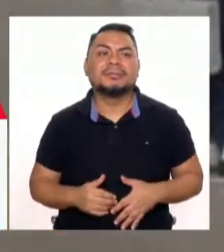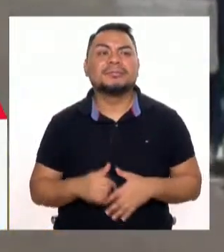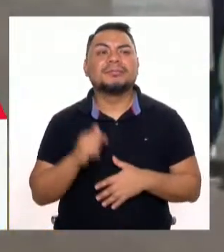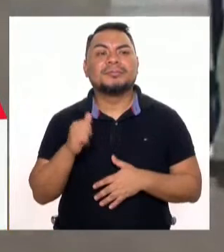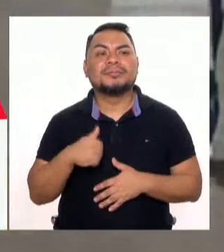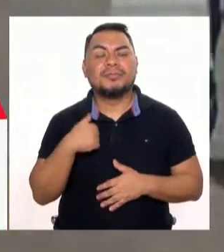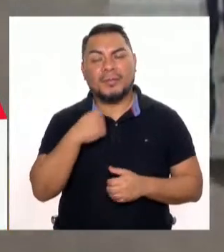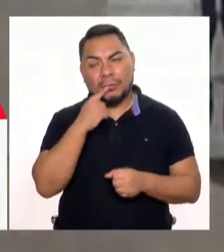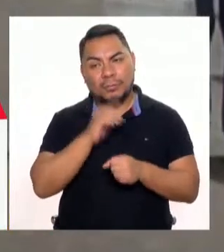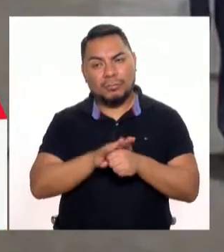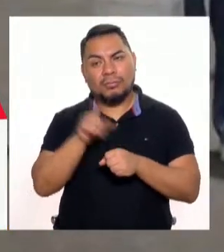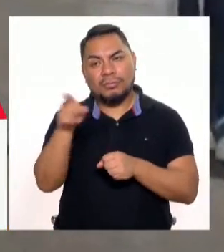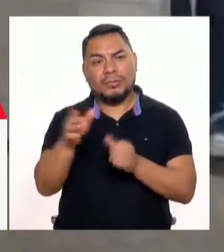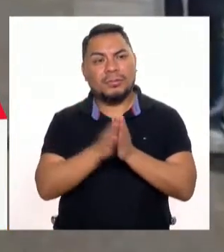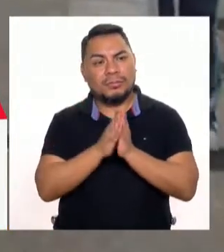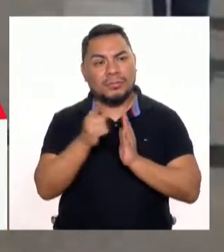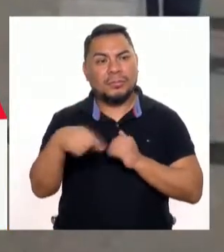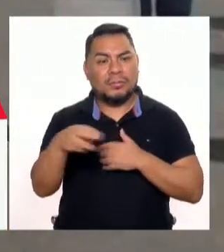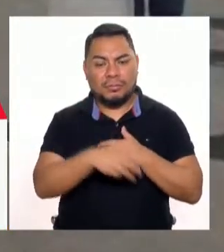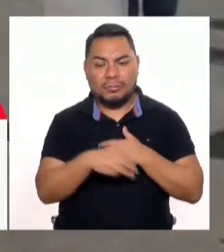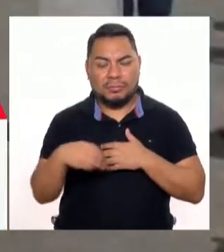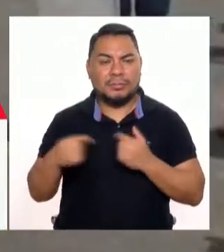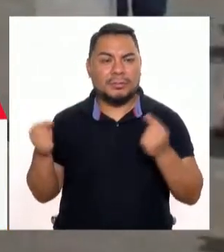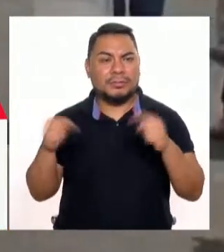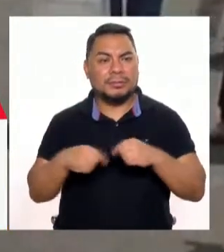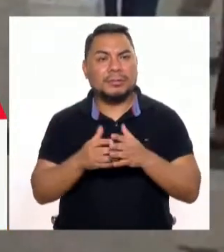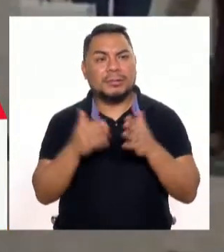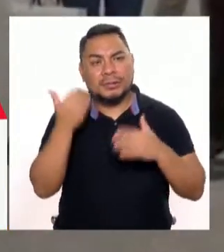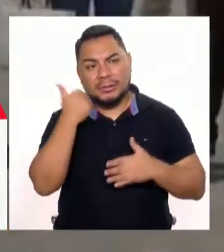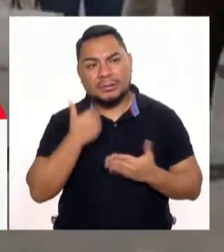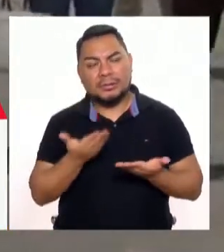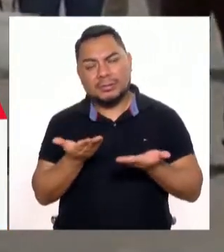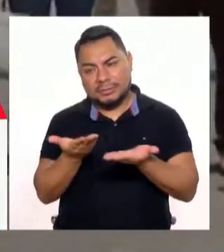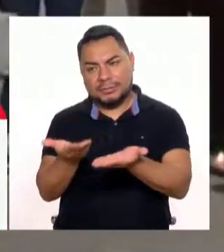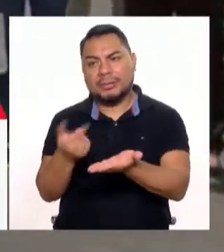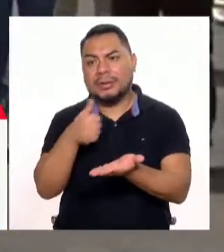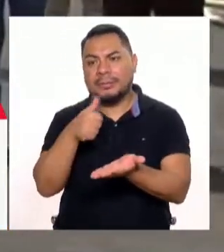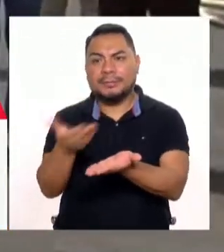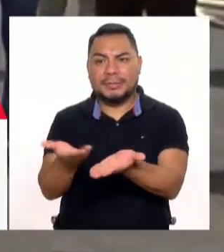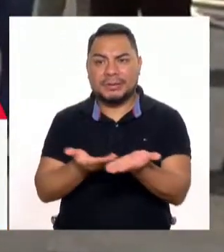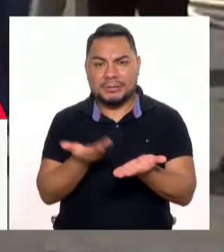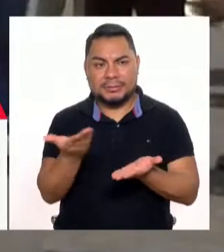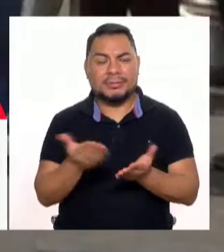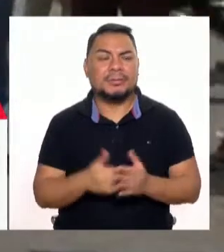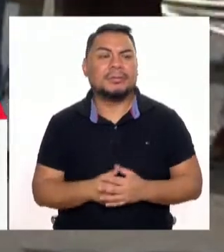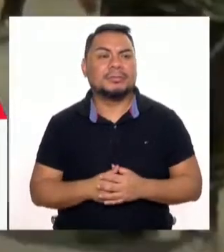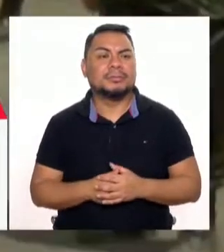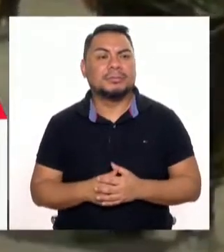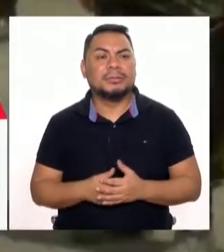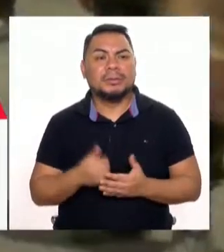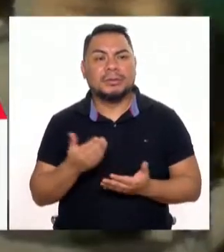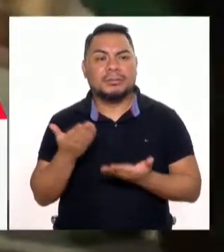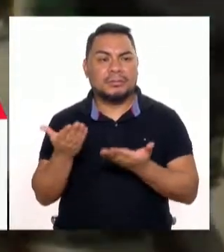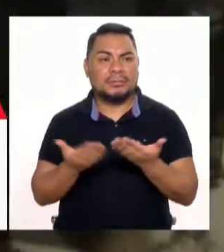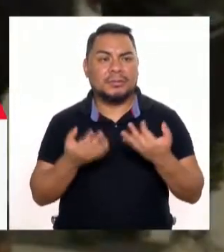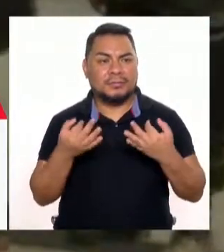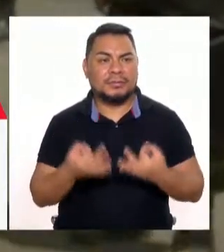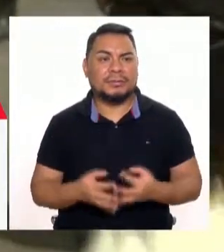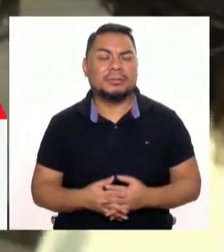y de todos sus ministros con ese gran cariño usted presidenta la invitación oficial